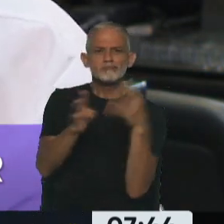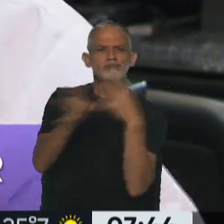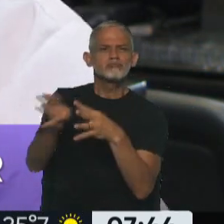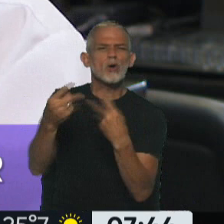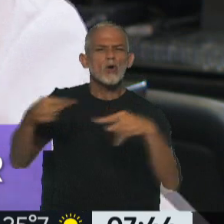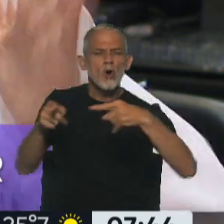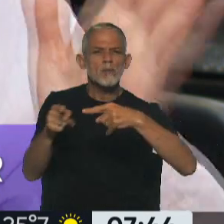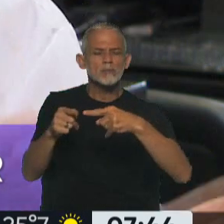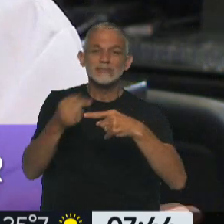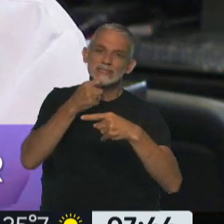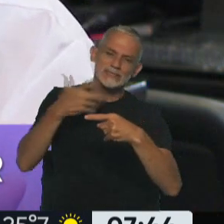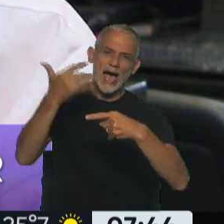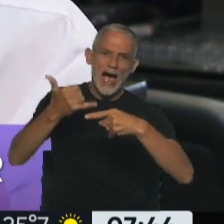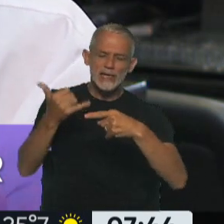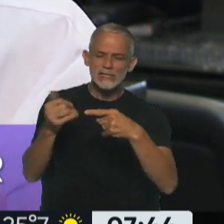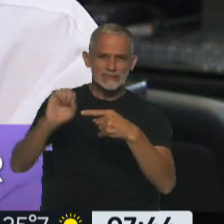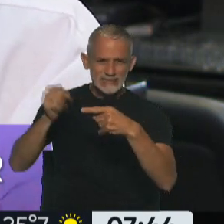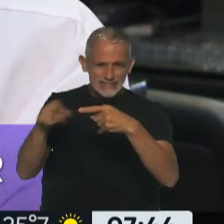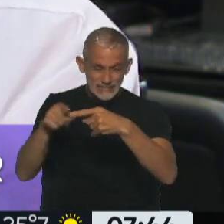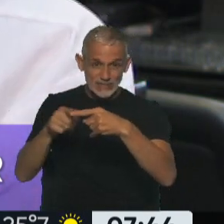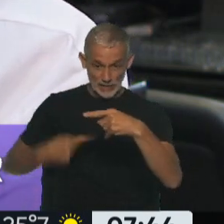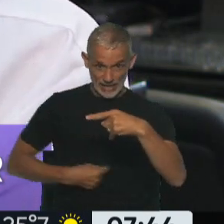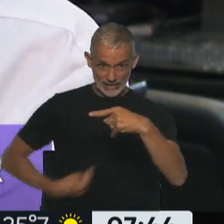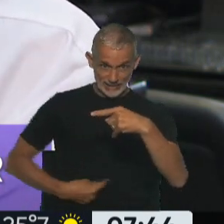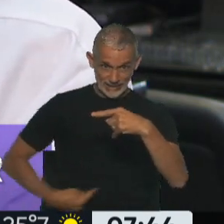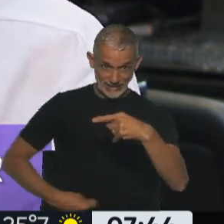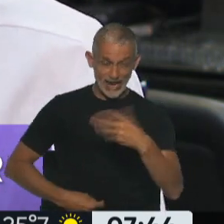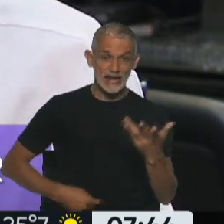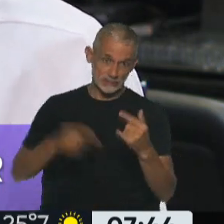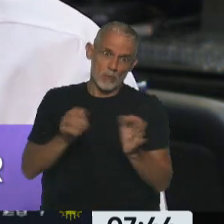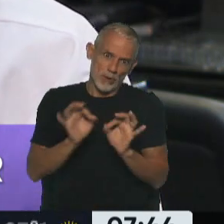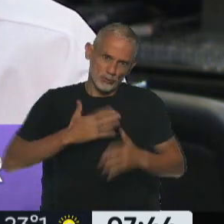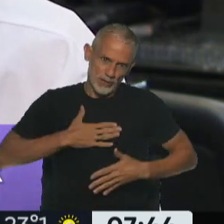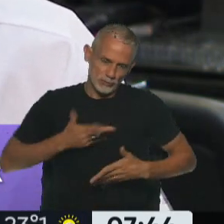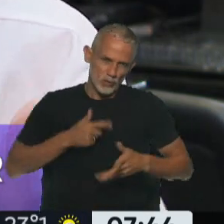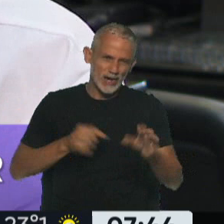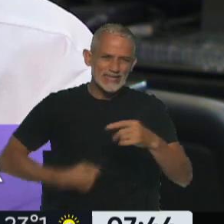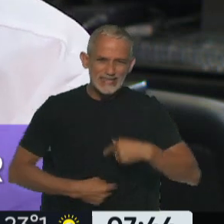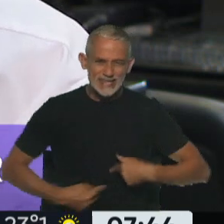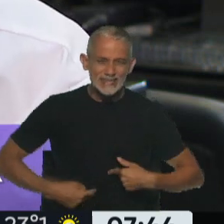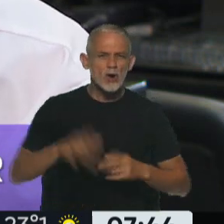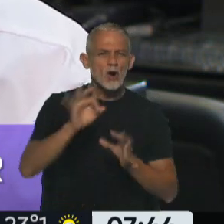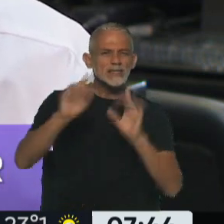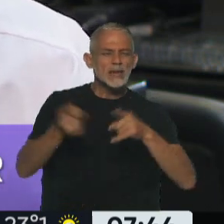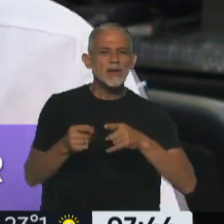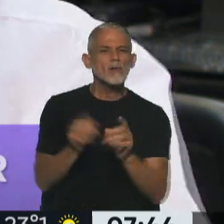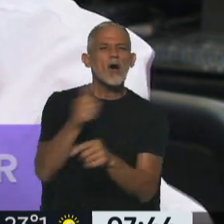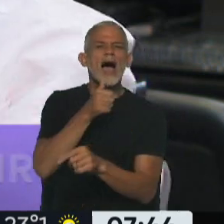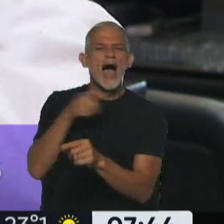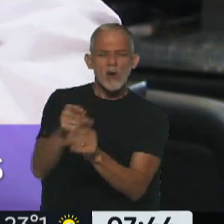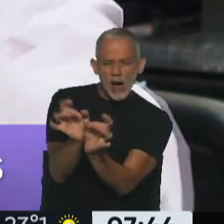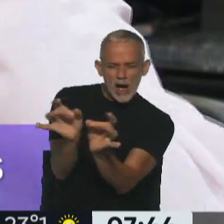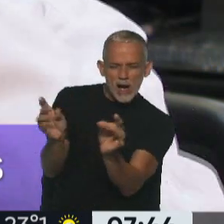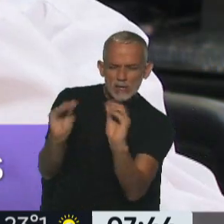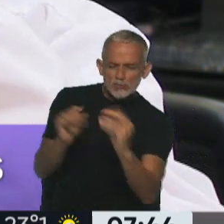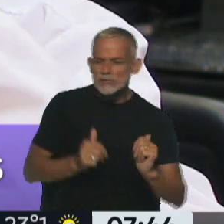estrés y eso lo aplicamos tanto en bacterias intestinales como es en este proyecto como en medir contaminantes en agua porque podemos